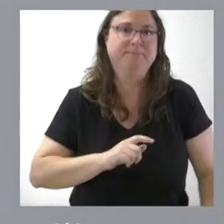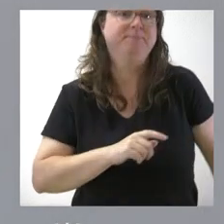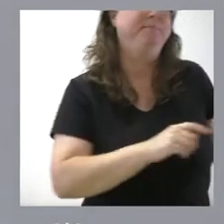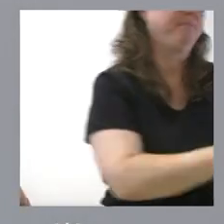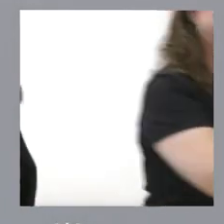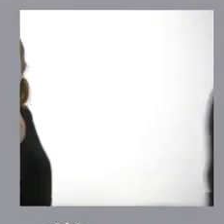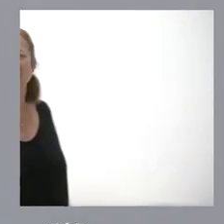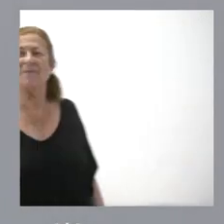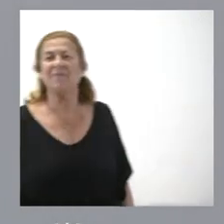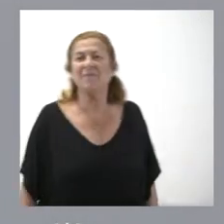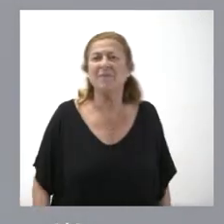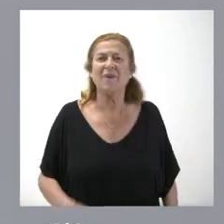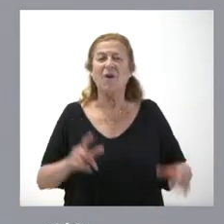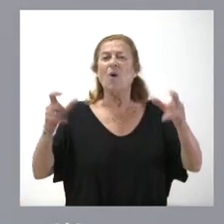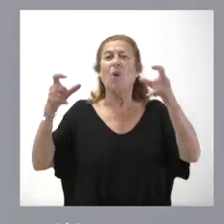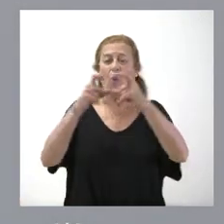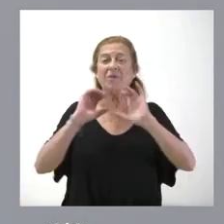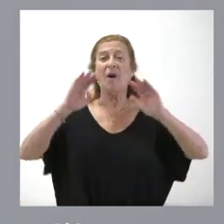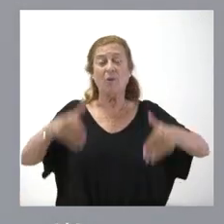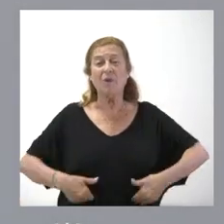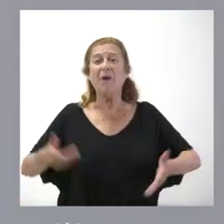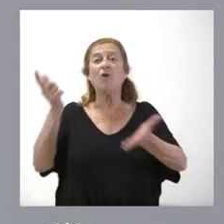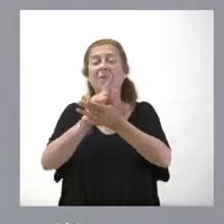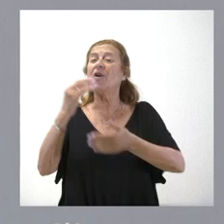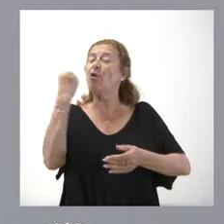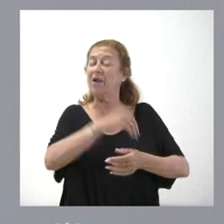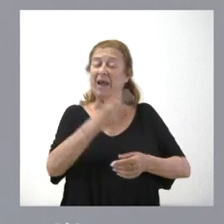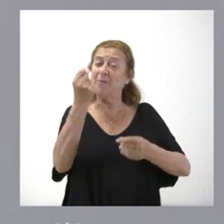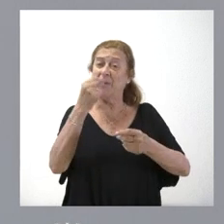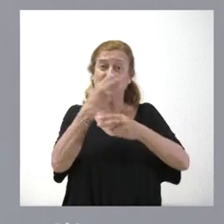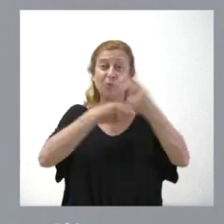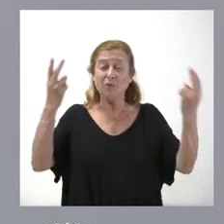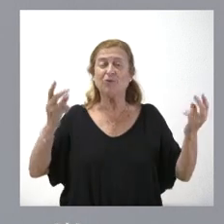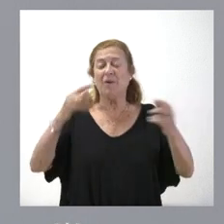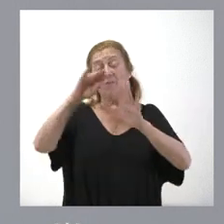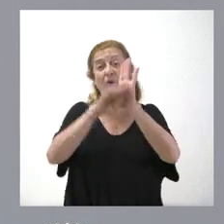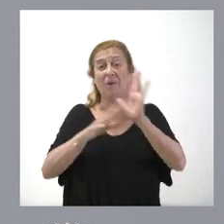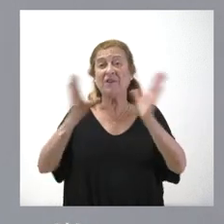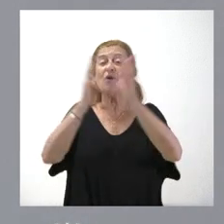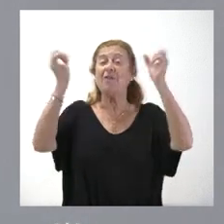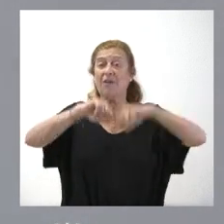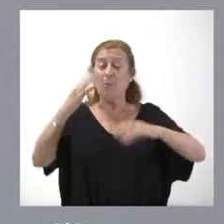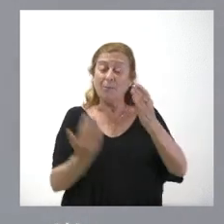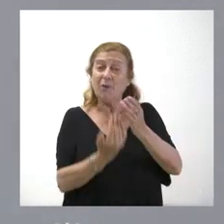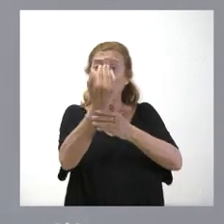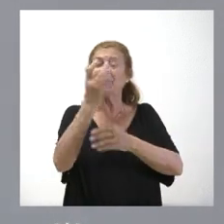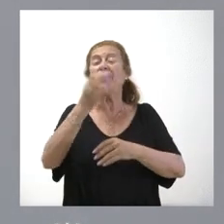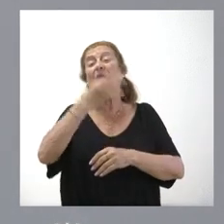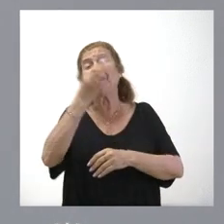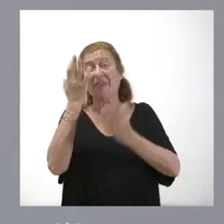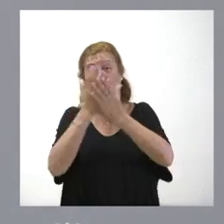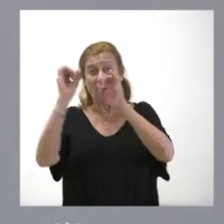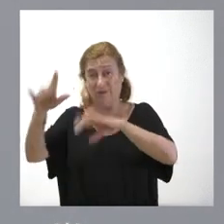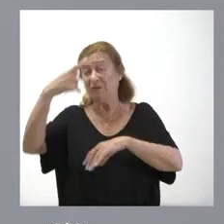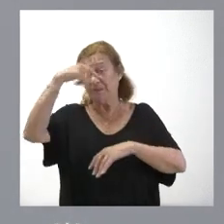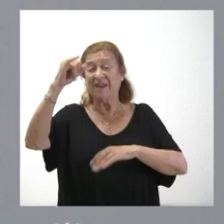España la junta vuelve a congelar Un año más los precios públicos de los programas de conciliación madrugadores y tardes en el cole saben ustedes que tenemos bastantes programas de